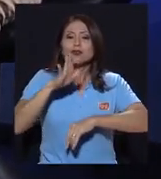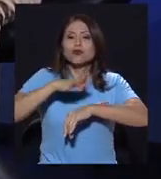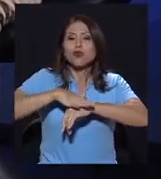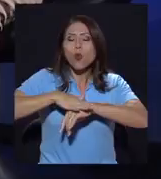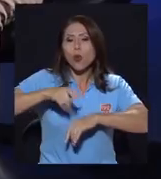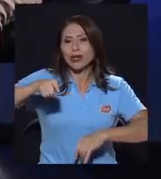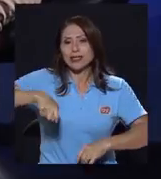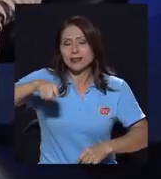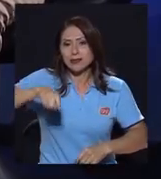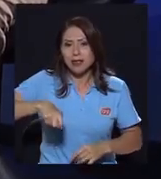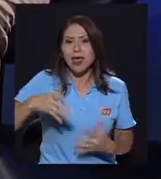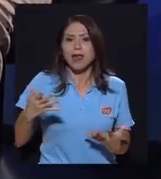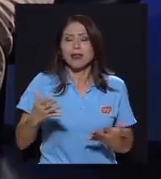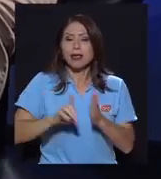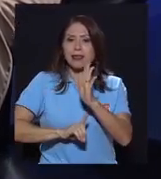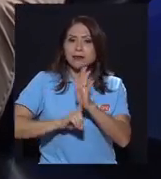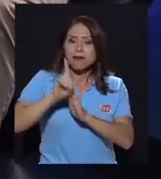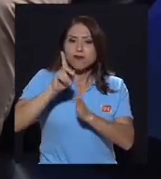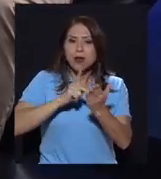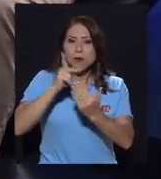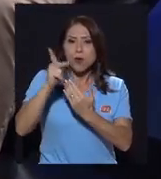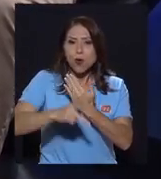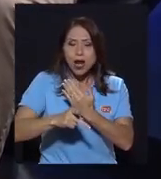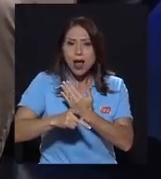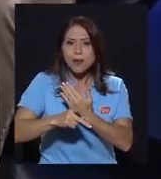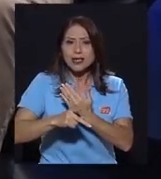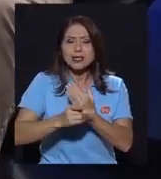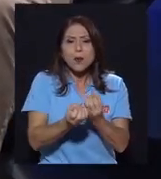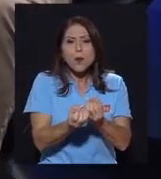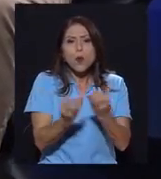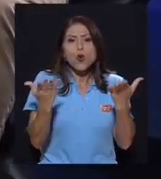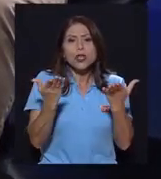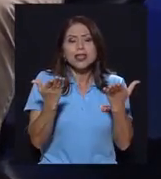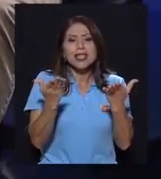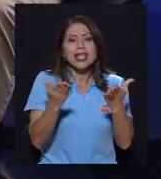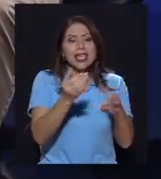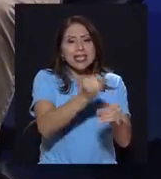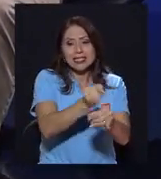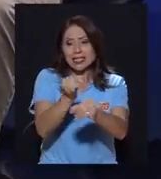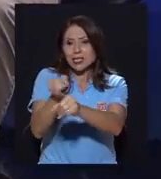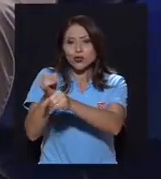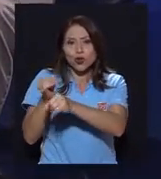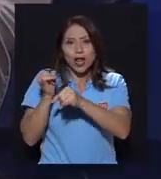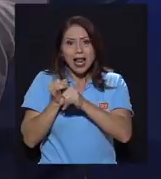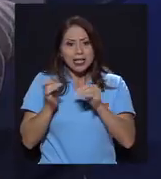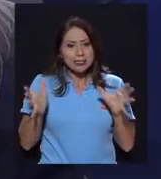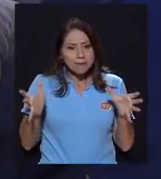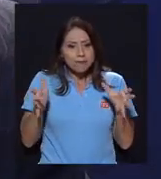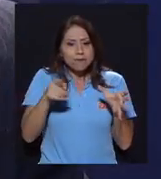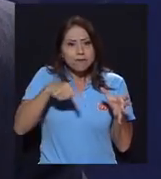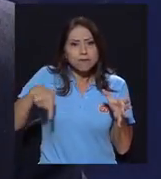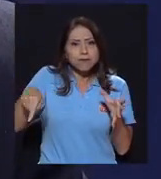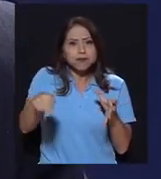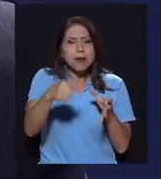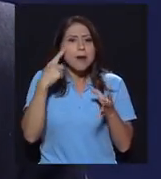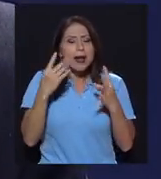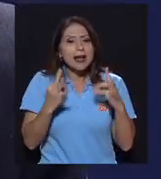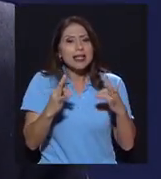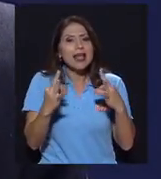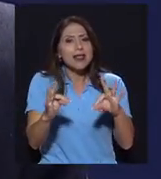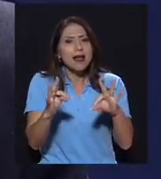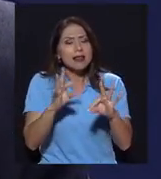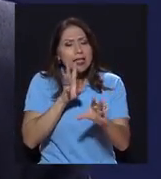de la necesidad de desarrollar programas multi institucionales para tratar de incursionar en